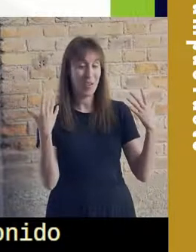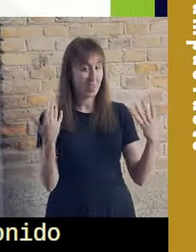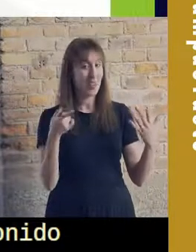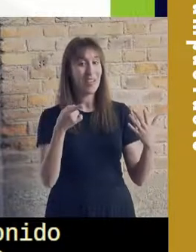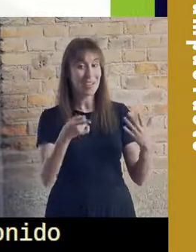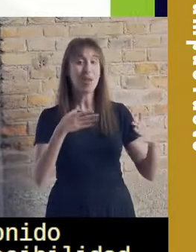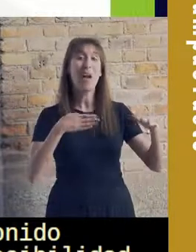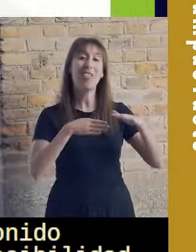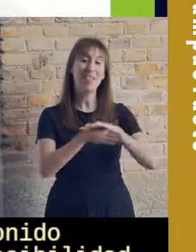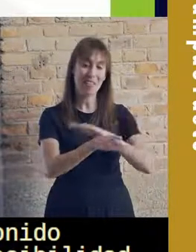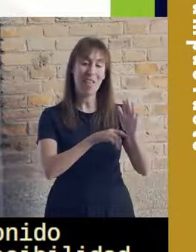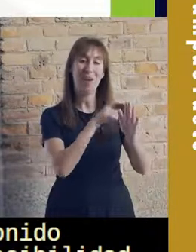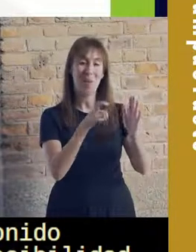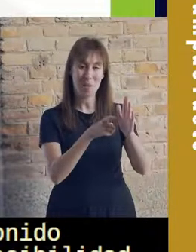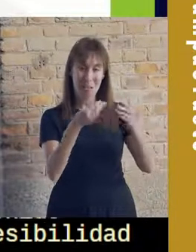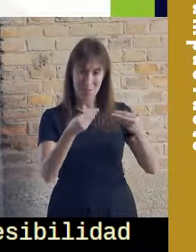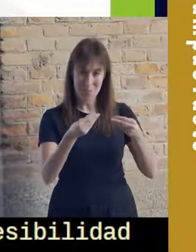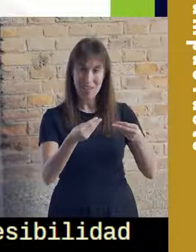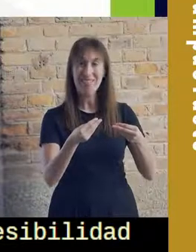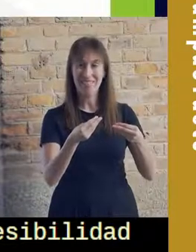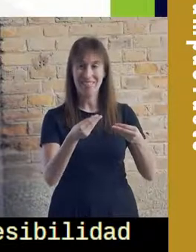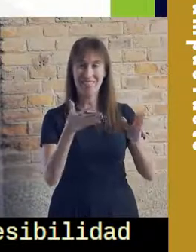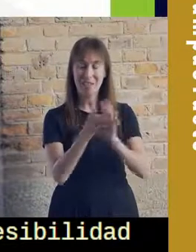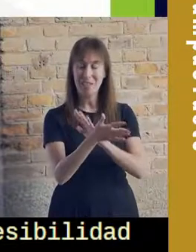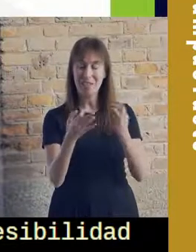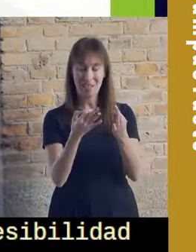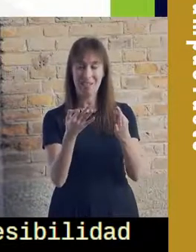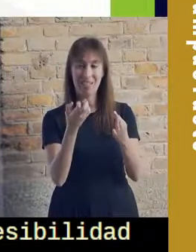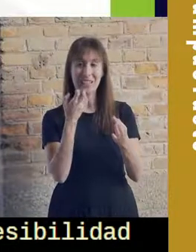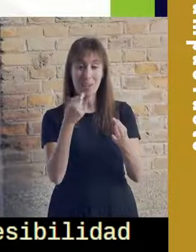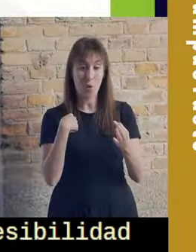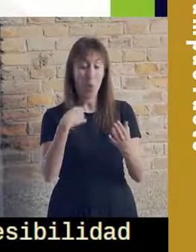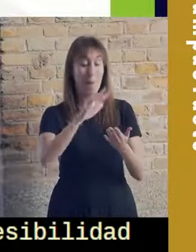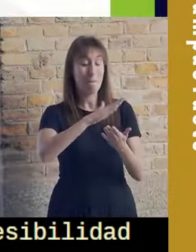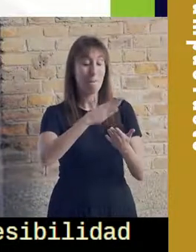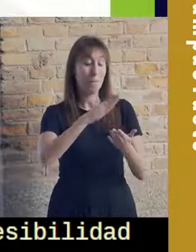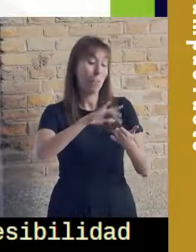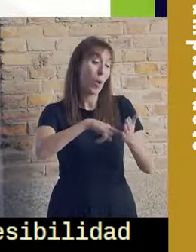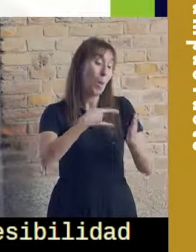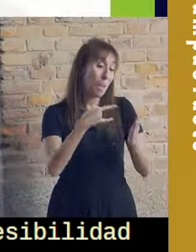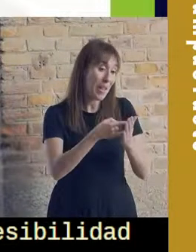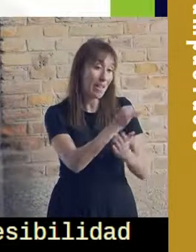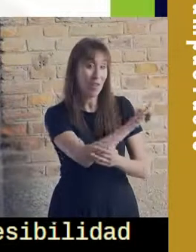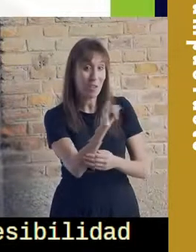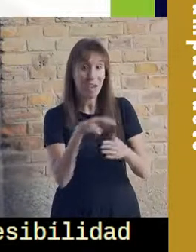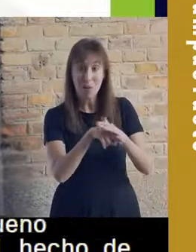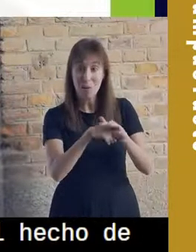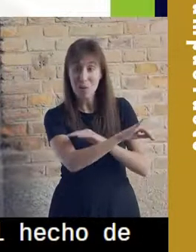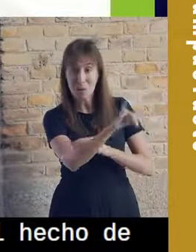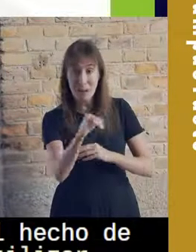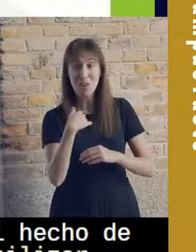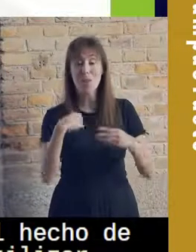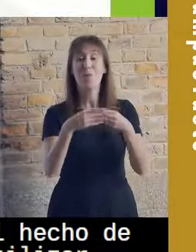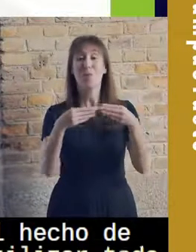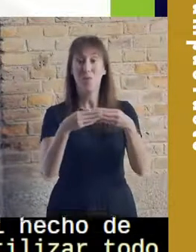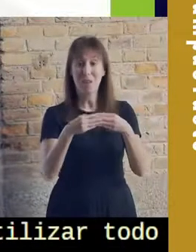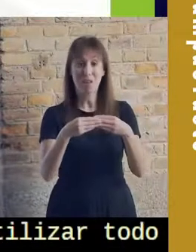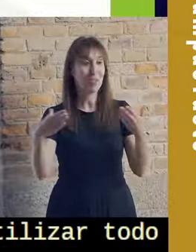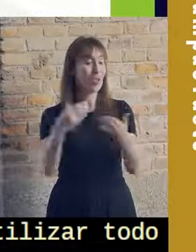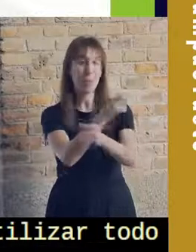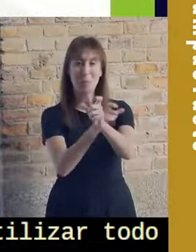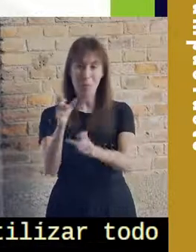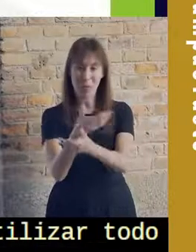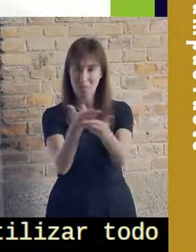buena accesibilidad vale el que el hecho de que yo tenga estos medios pues se puede lo puedo utilizar todo el